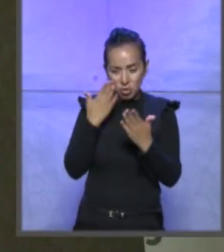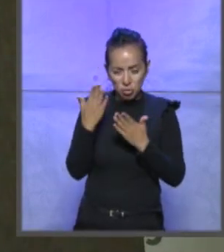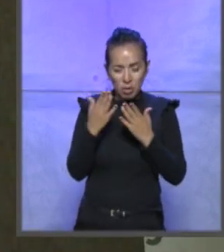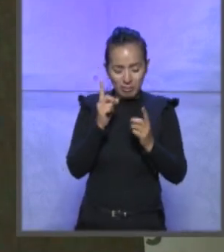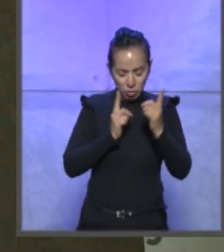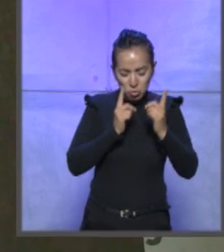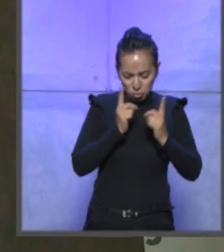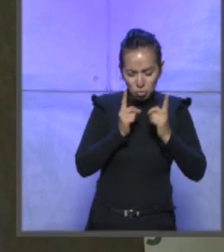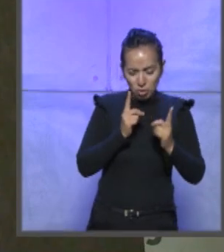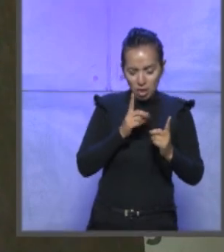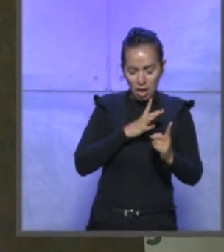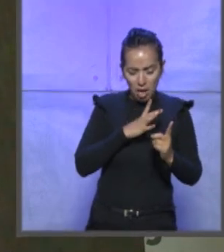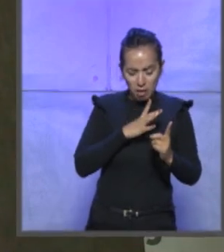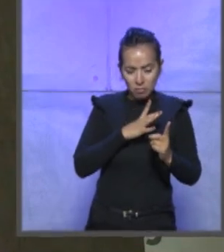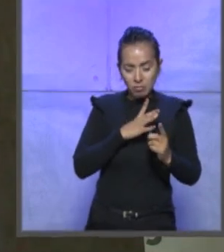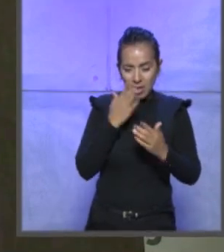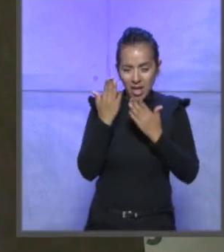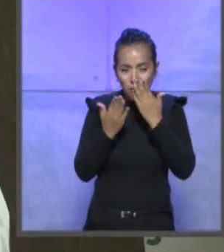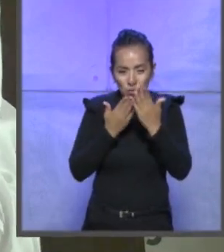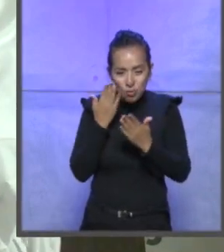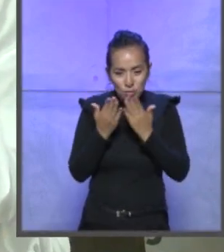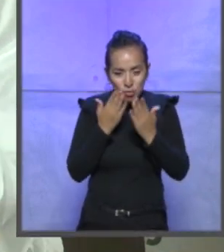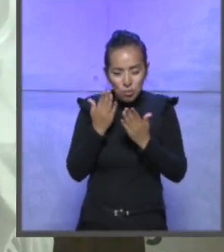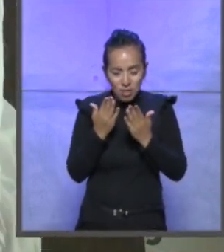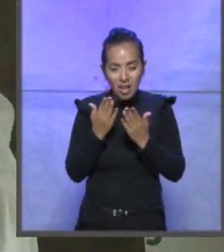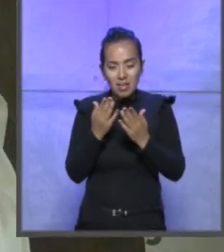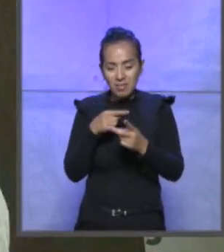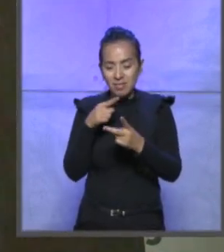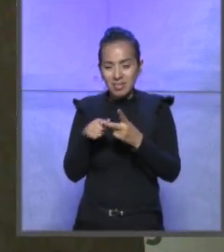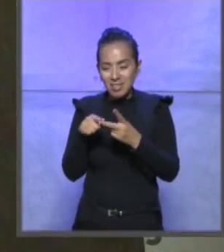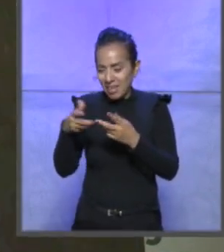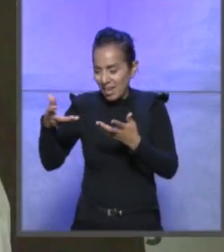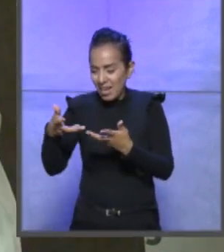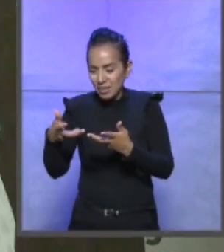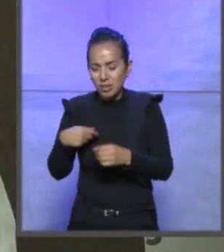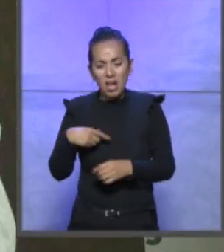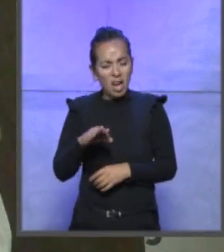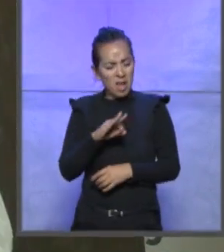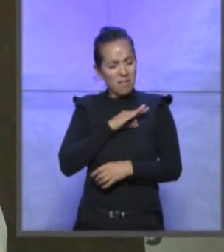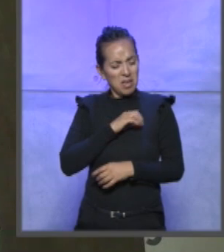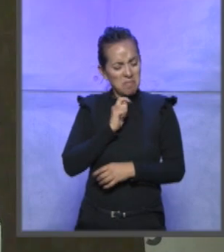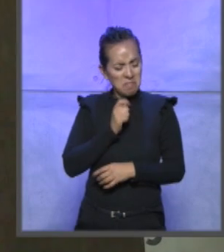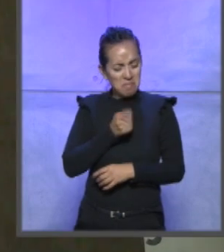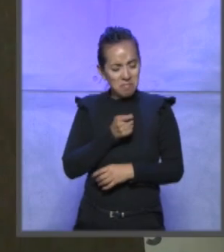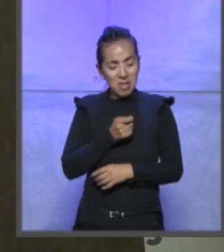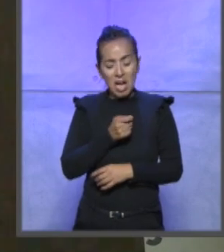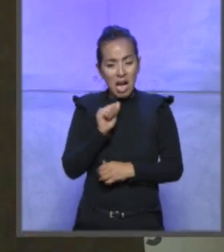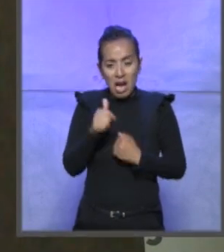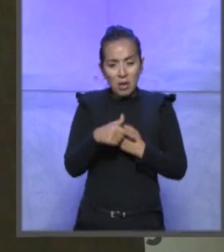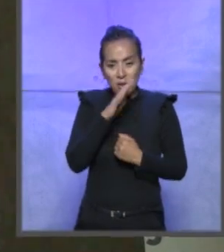estudia la duda y acción en la fe. Entonces, ¿qué es la fe? La certeza de lo que no se ve. ¿Y qué estamos viendo en este momento? Que siga